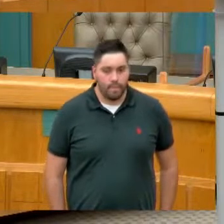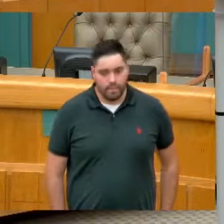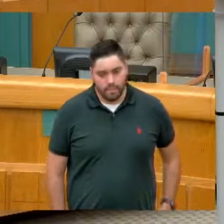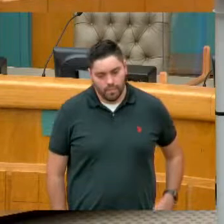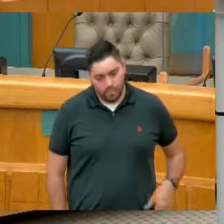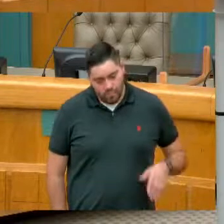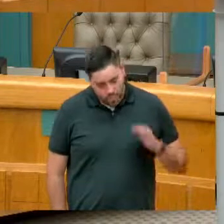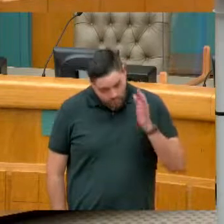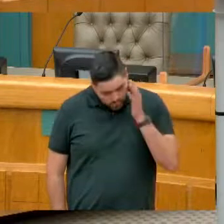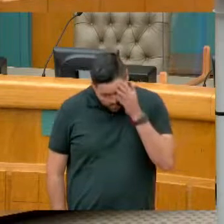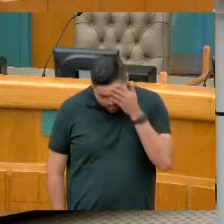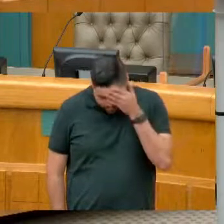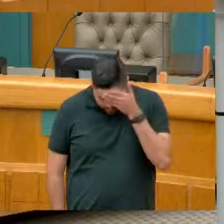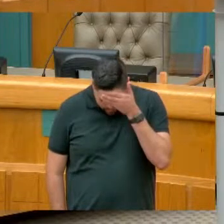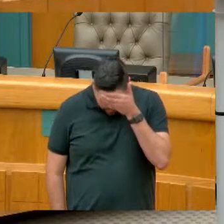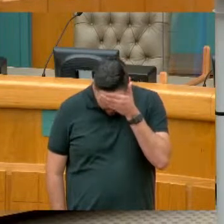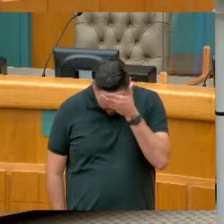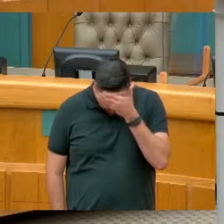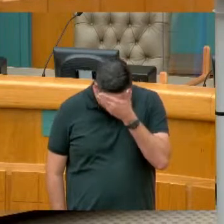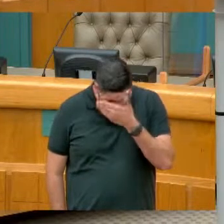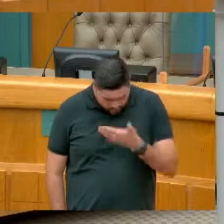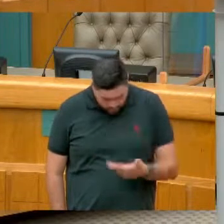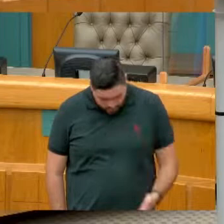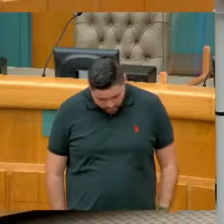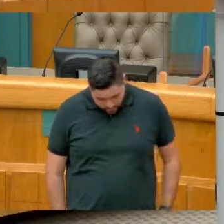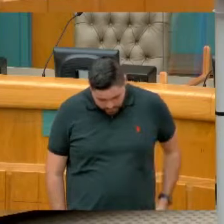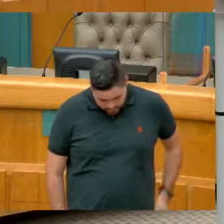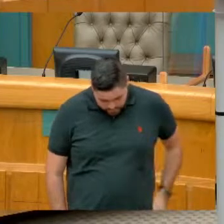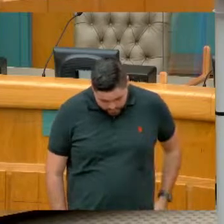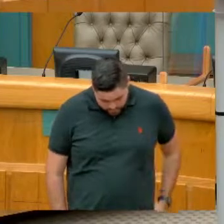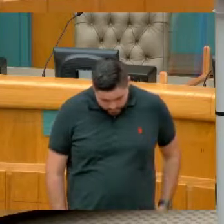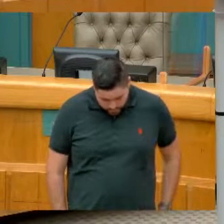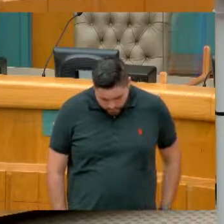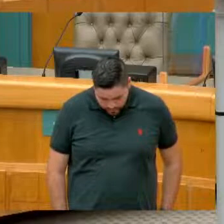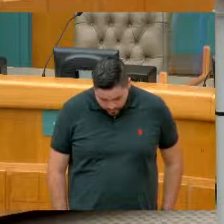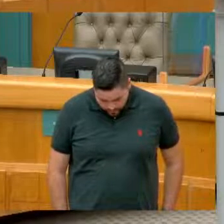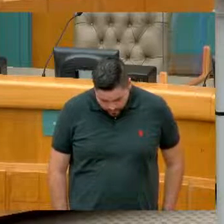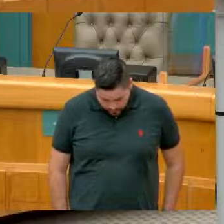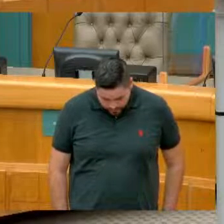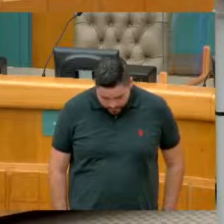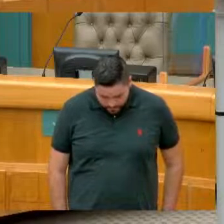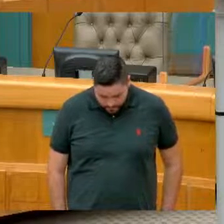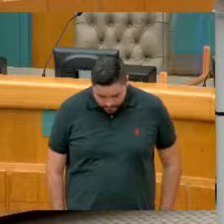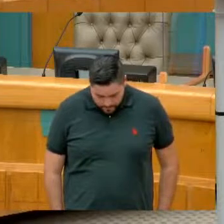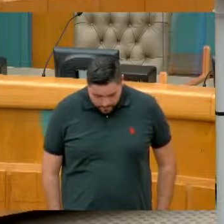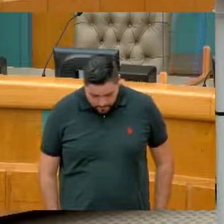Actualmente, 700 personas han perdido la vida debido al virus. En el área de la costa se cuenta con una población